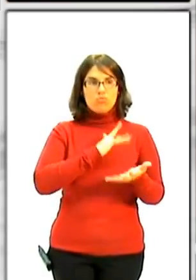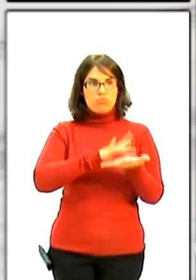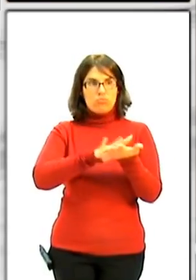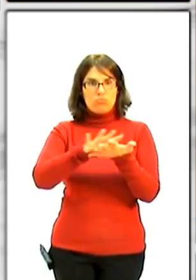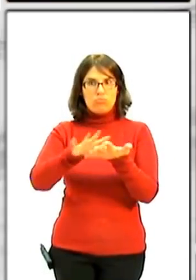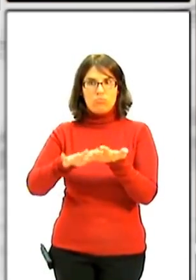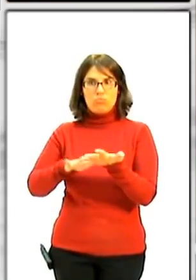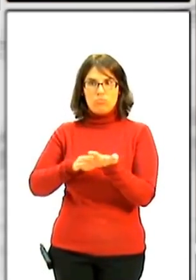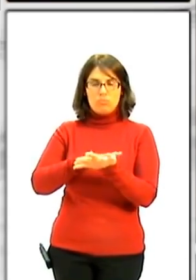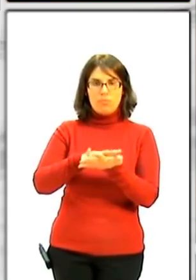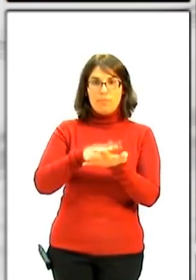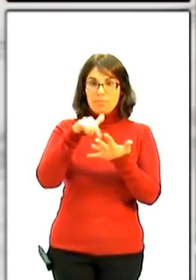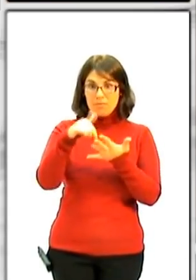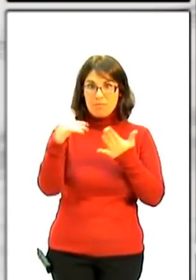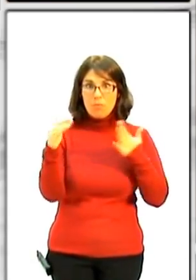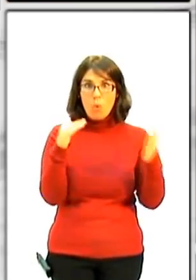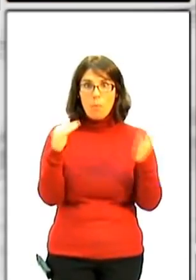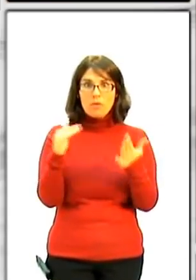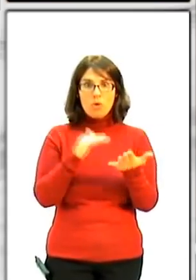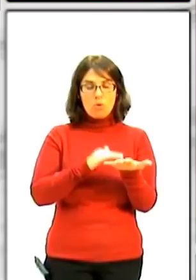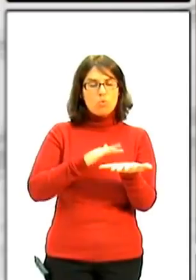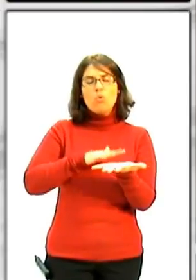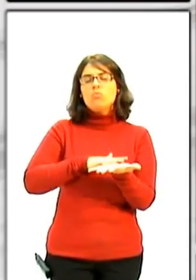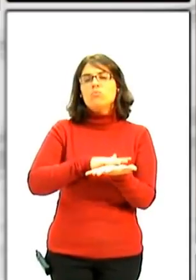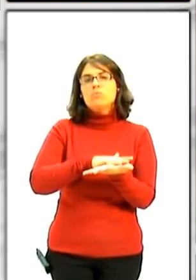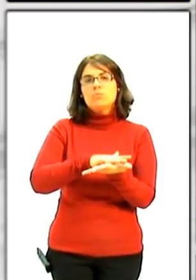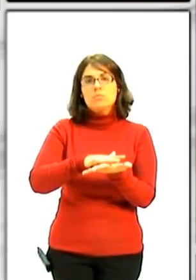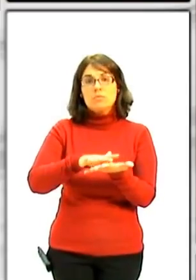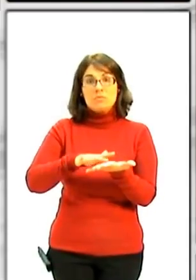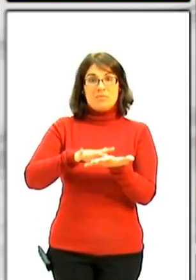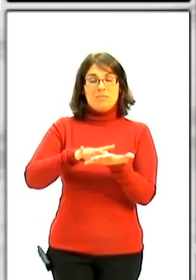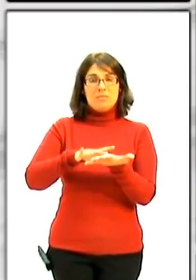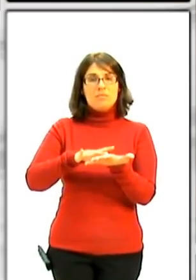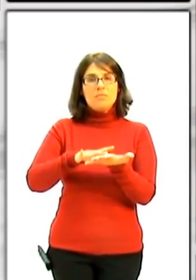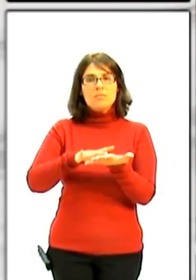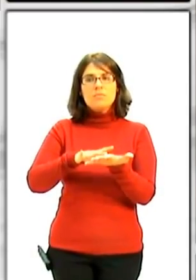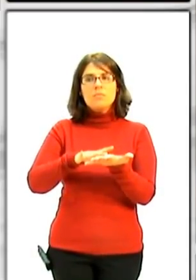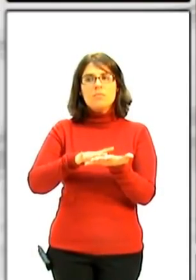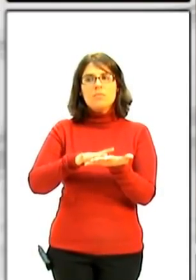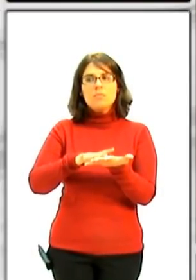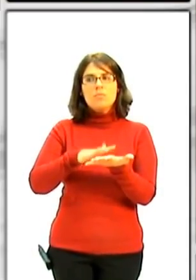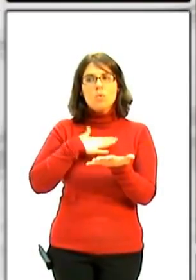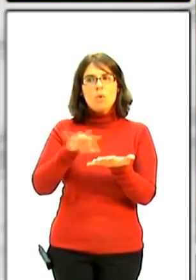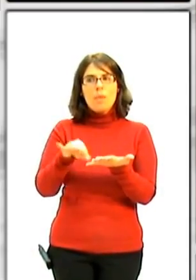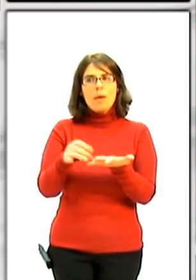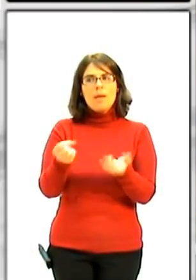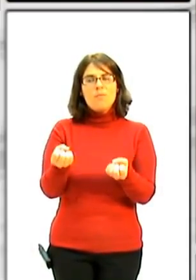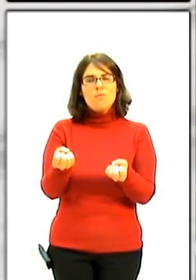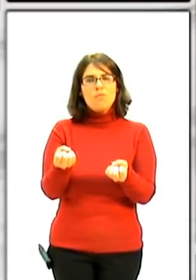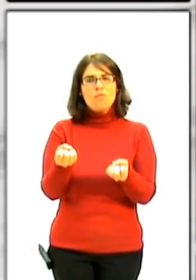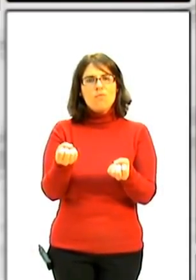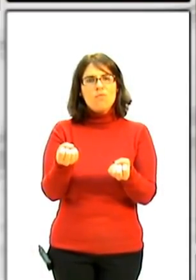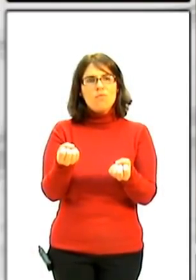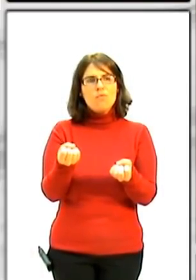pues, en aquel momento solo era un punto, ¿no? Pero podía perfectamente tener la